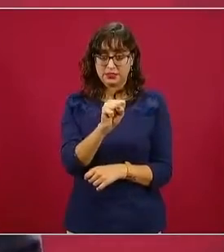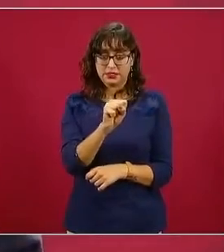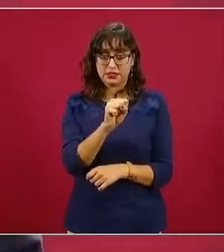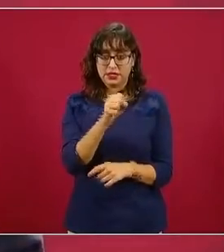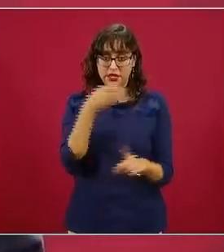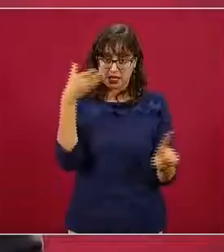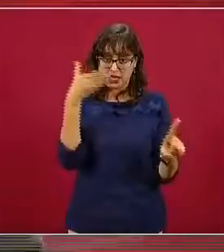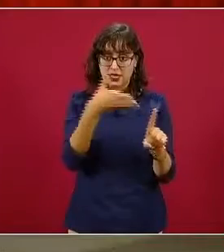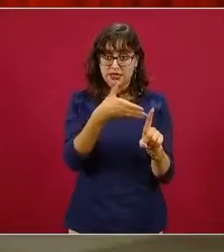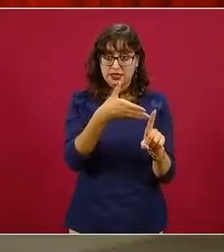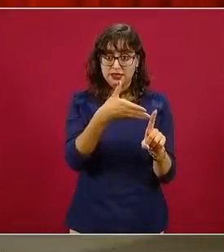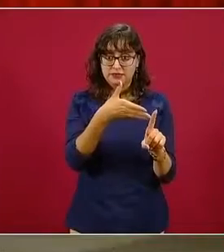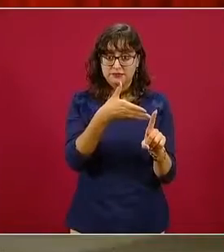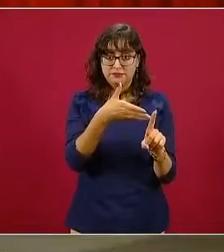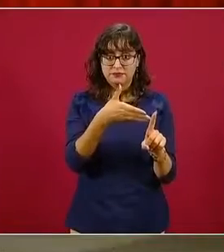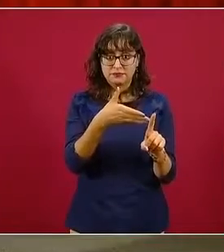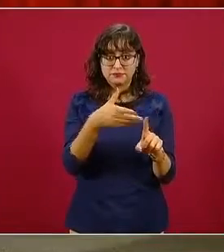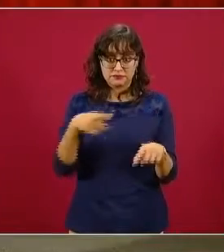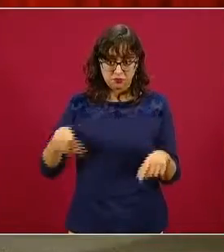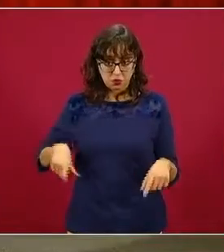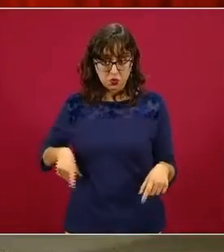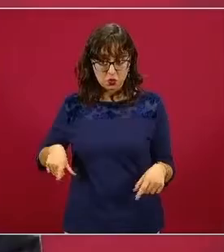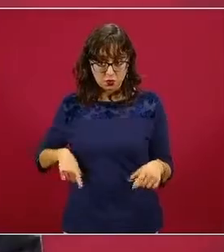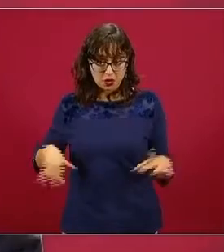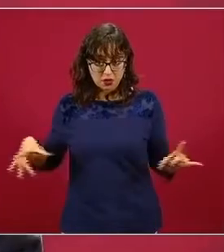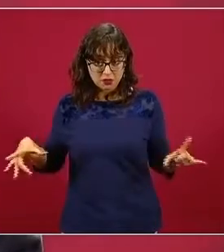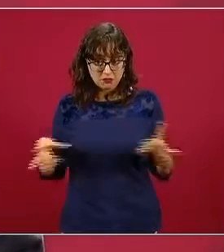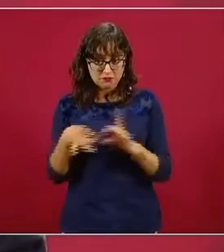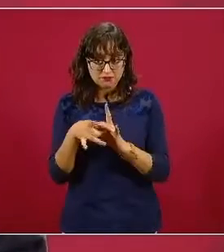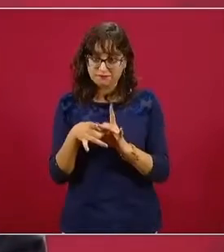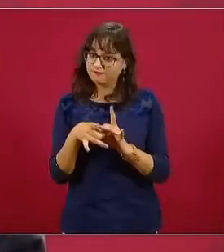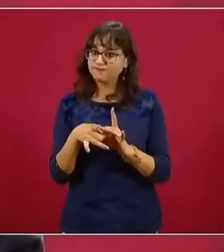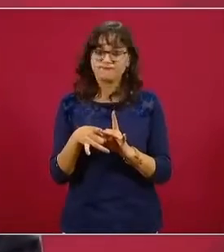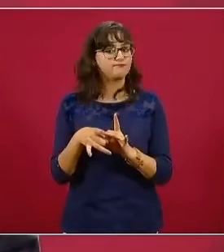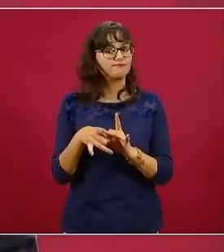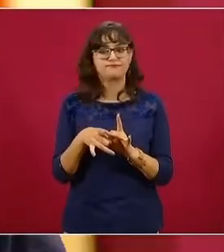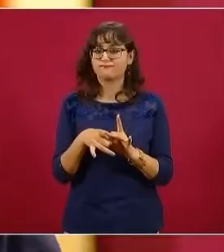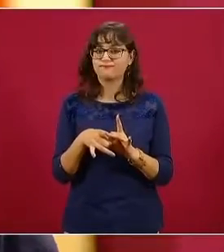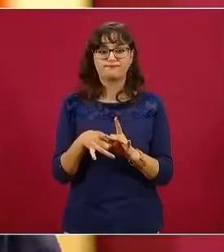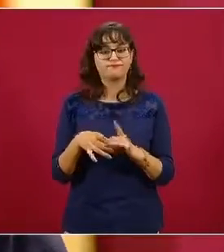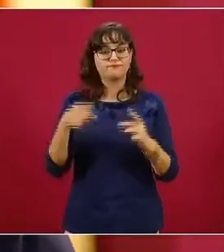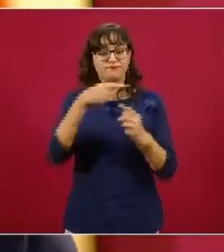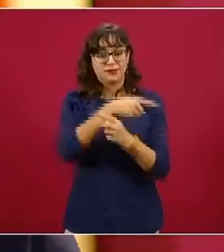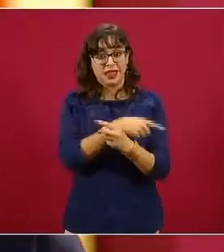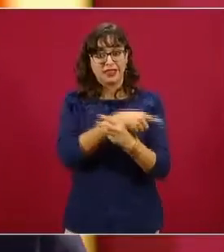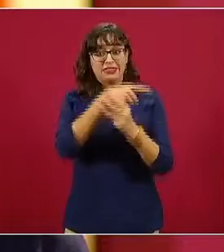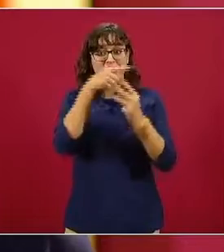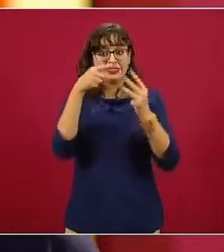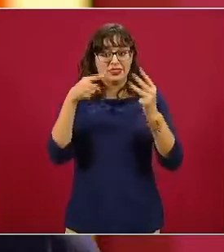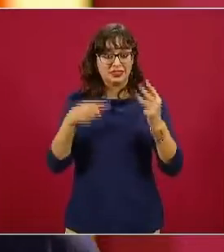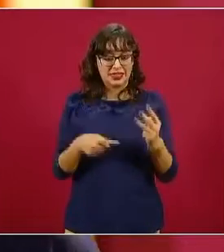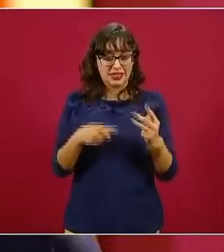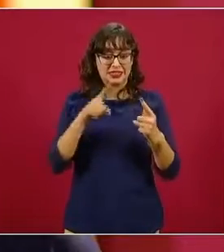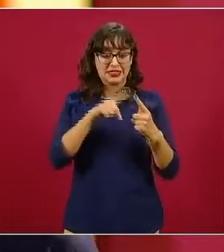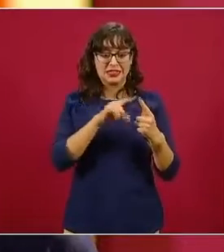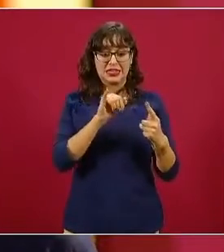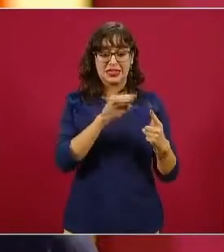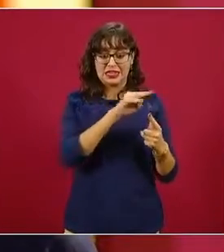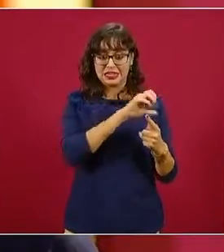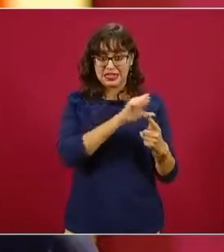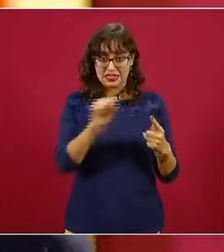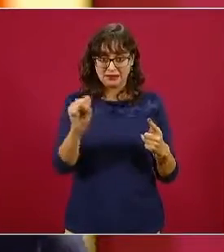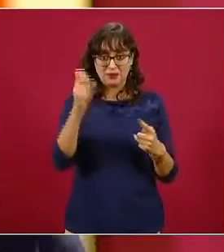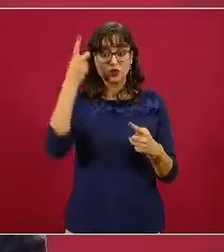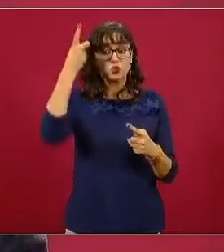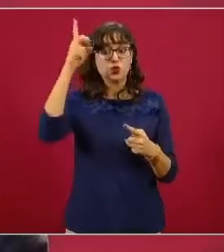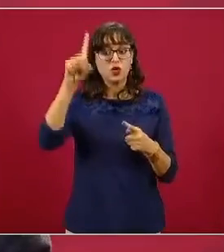del Seguro Social, no es una institución de gobierno, es una institución tripartita. El patrimonio del IMSS